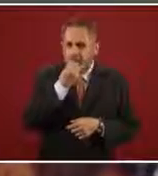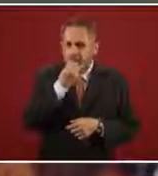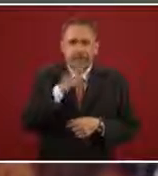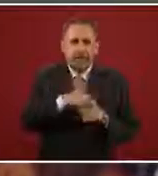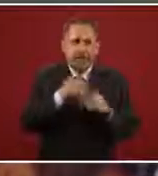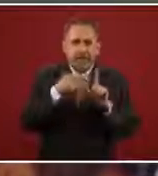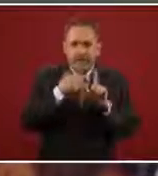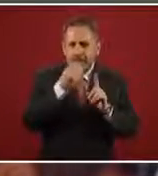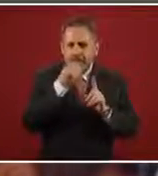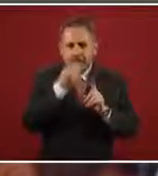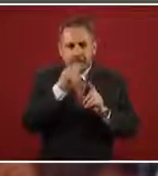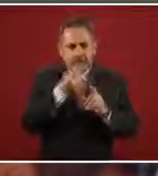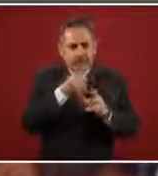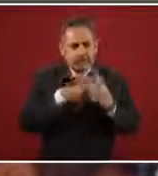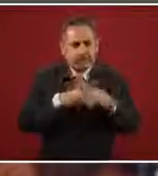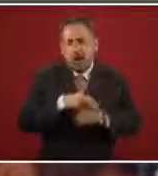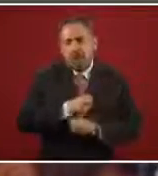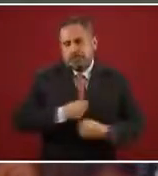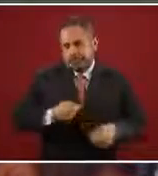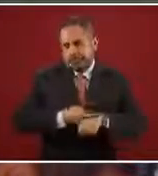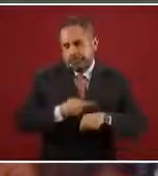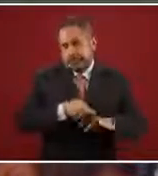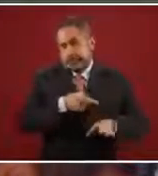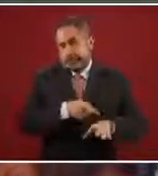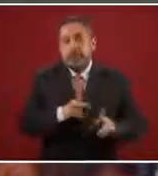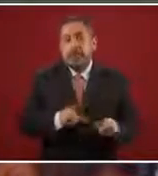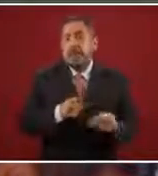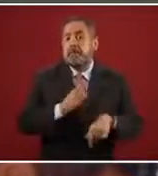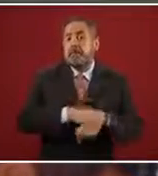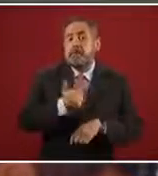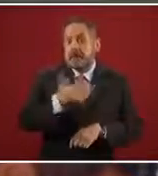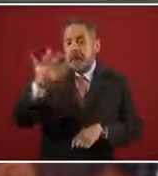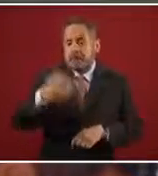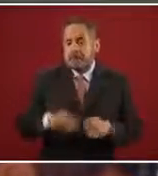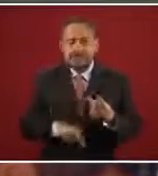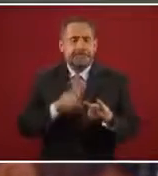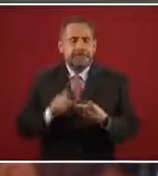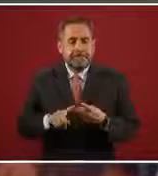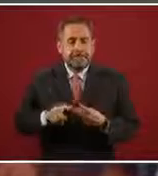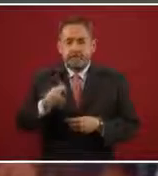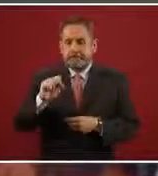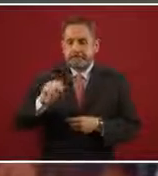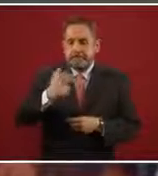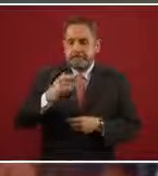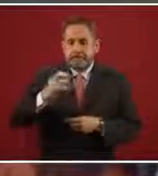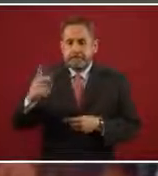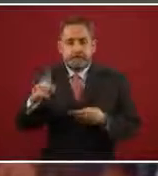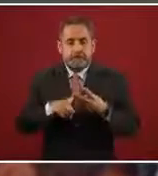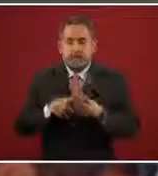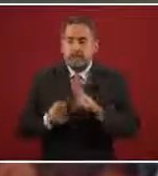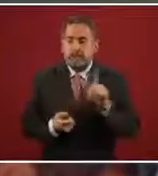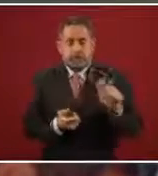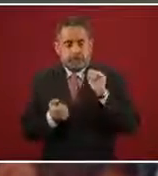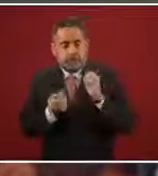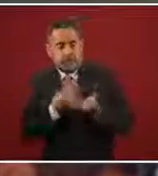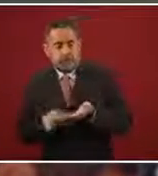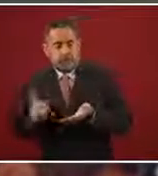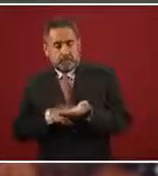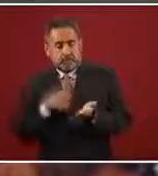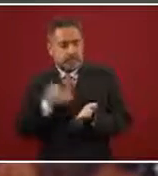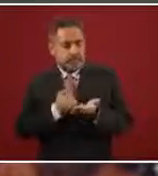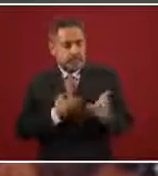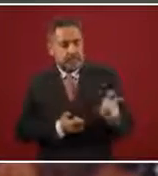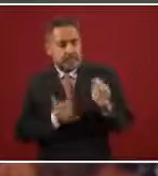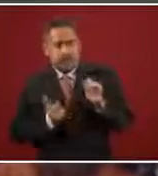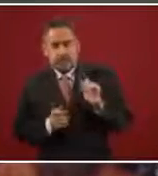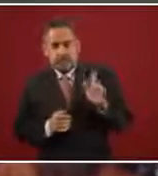además obesidad. Y también dicen que la Secretaría de Hacienda les va a cobrar el doble de impuestos. Yo diría más bien